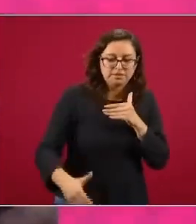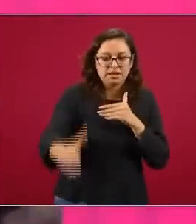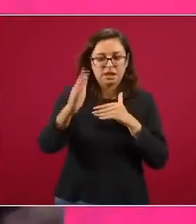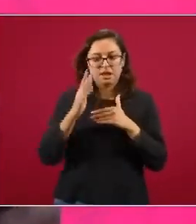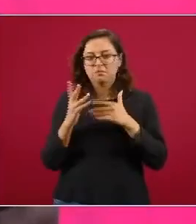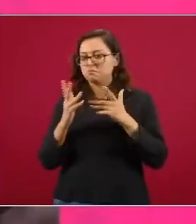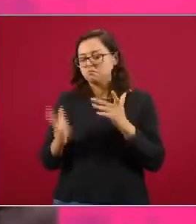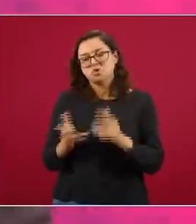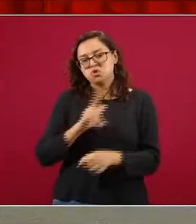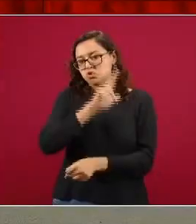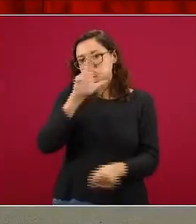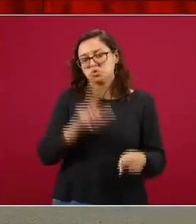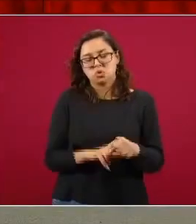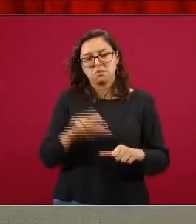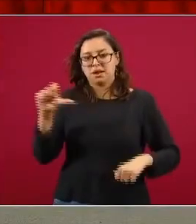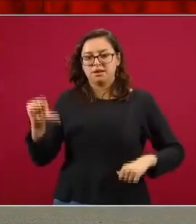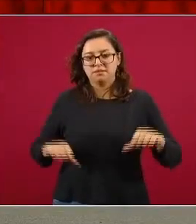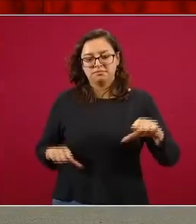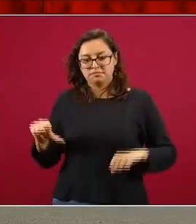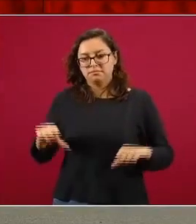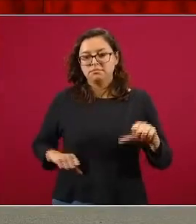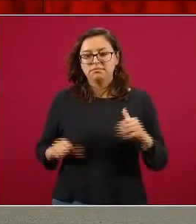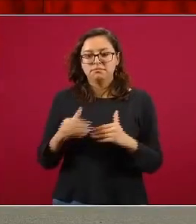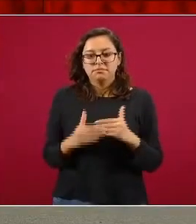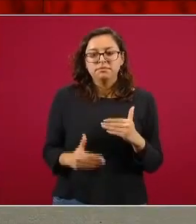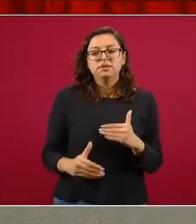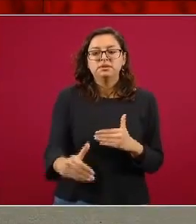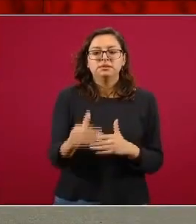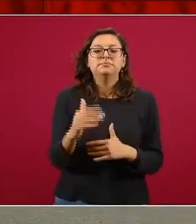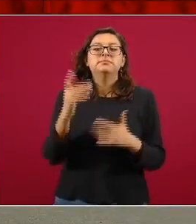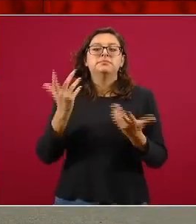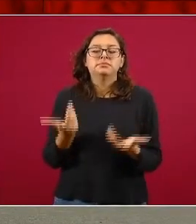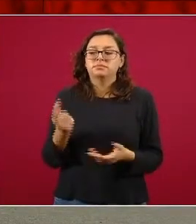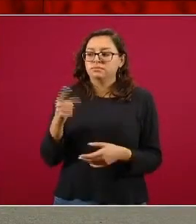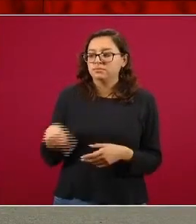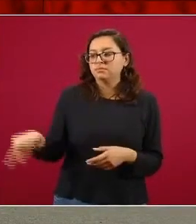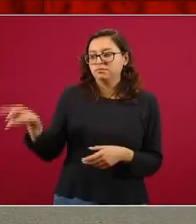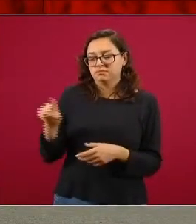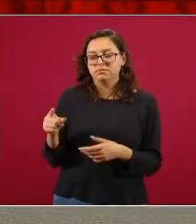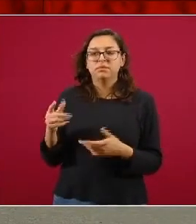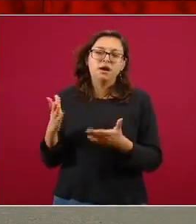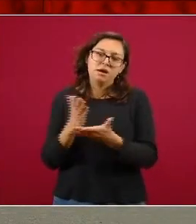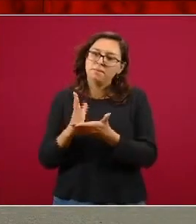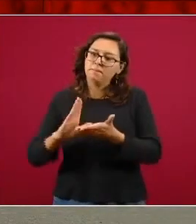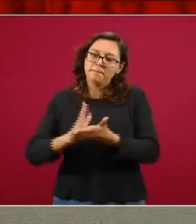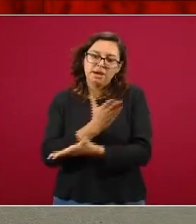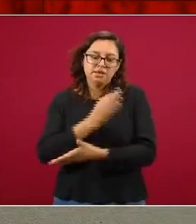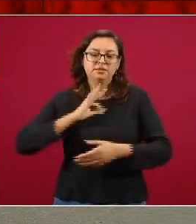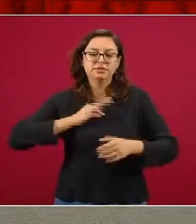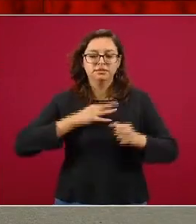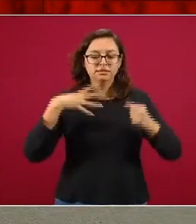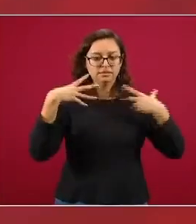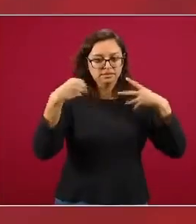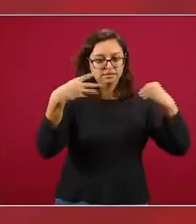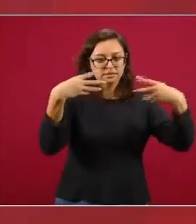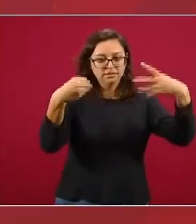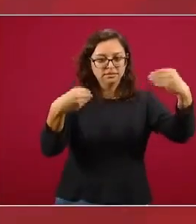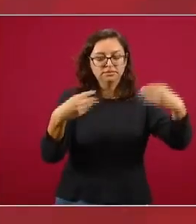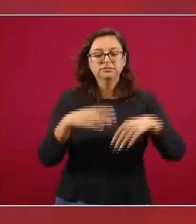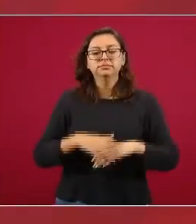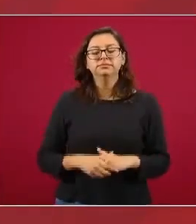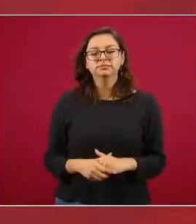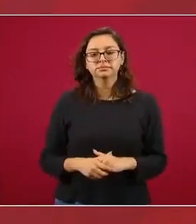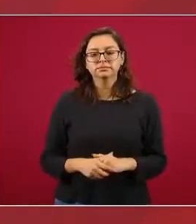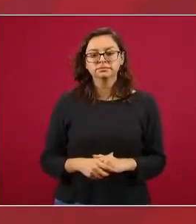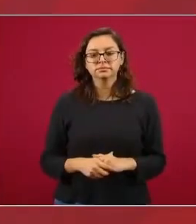incorporarlas a sus actividades normales, es decir, las que son independientes de la epidemia. Pero por el otro lado, tenemos